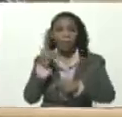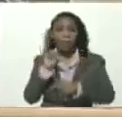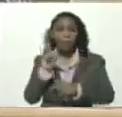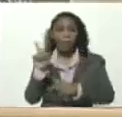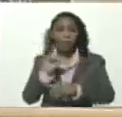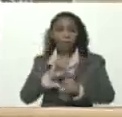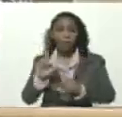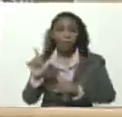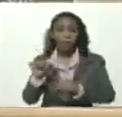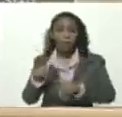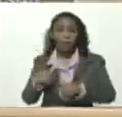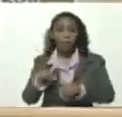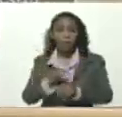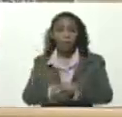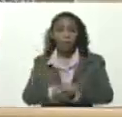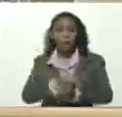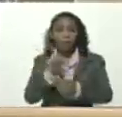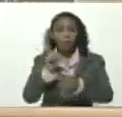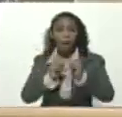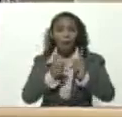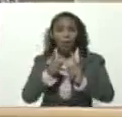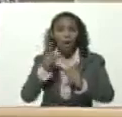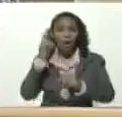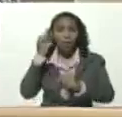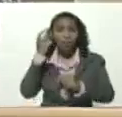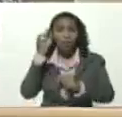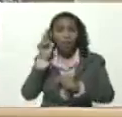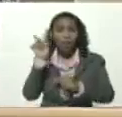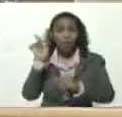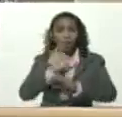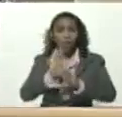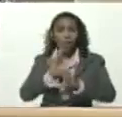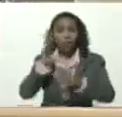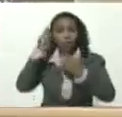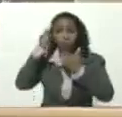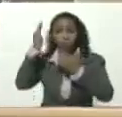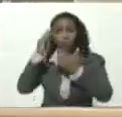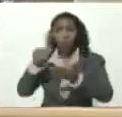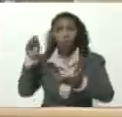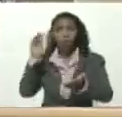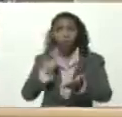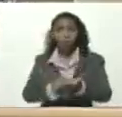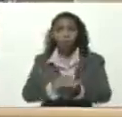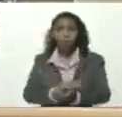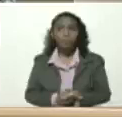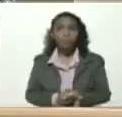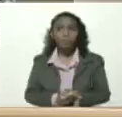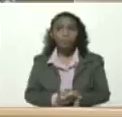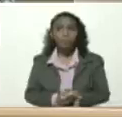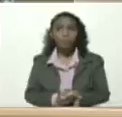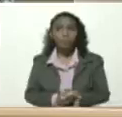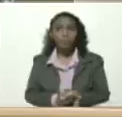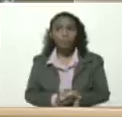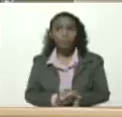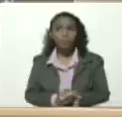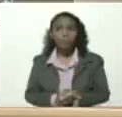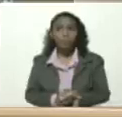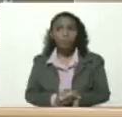están aquí, alguna de ellas ya está aquí. La saludamos nuevamente.